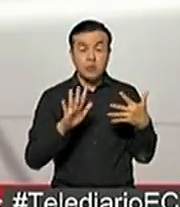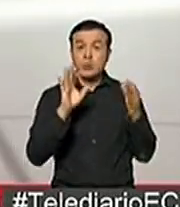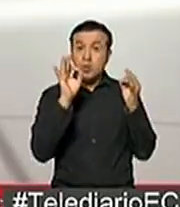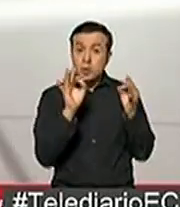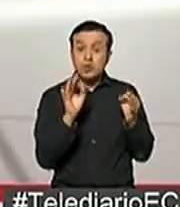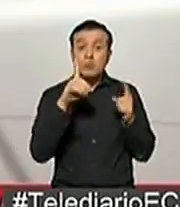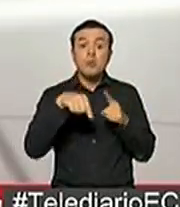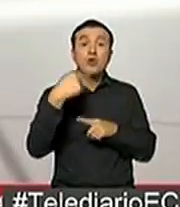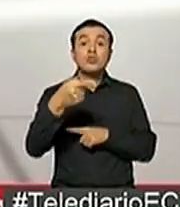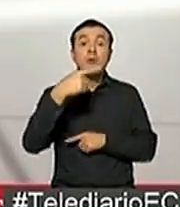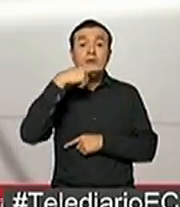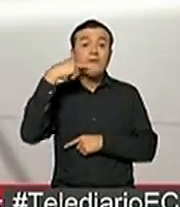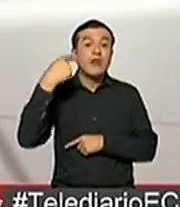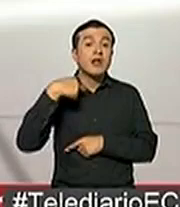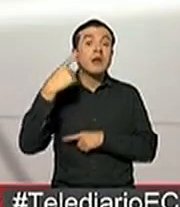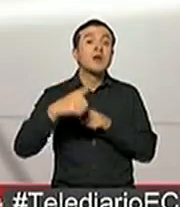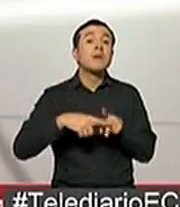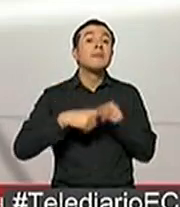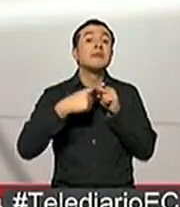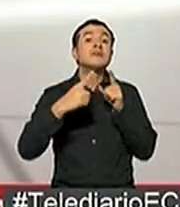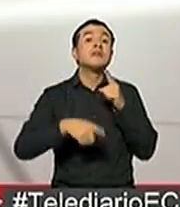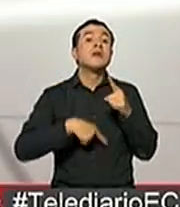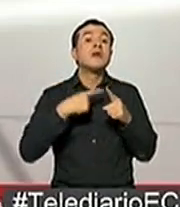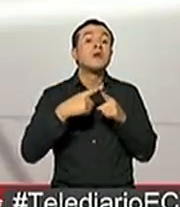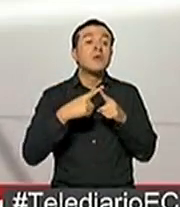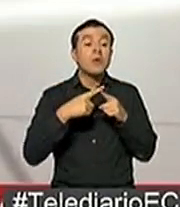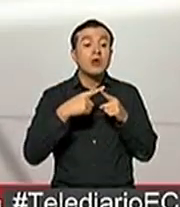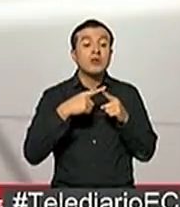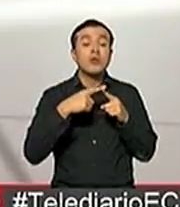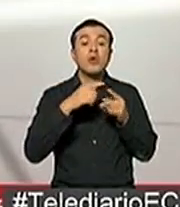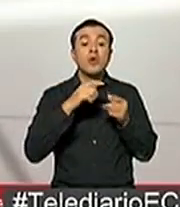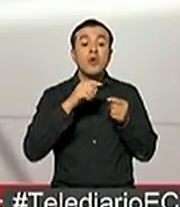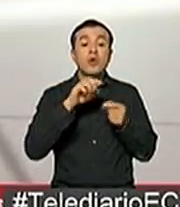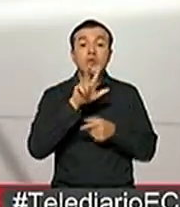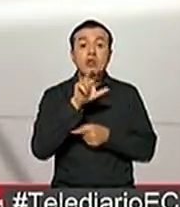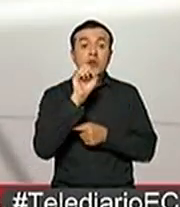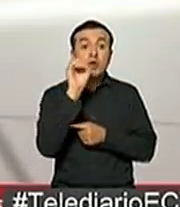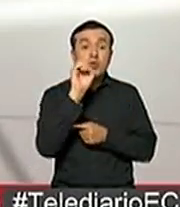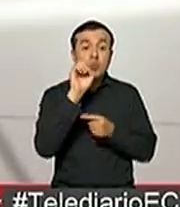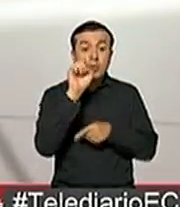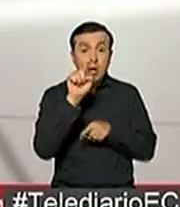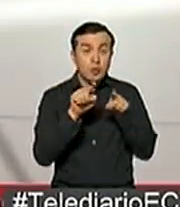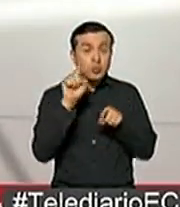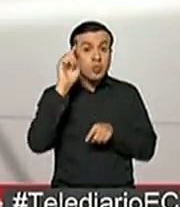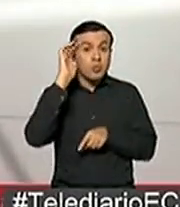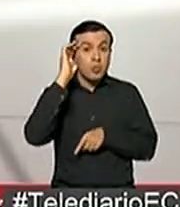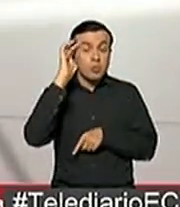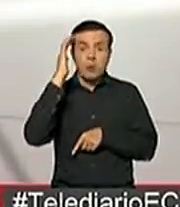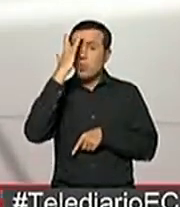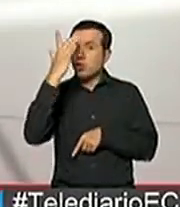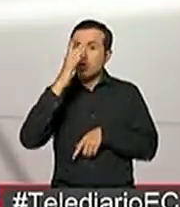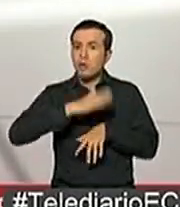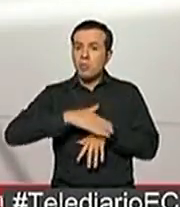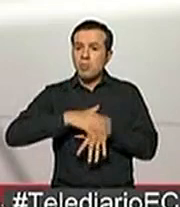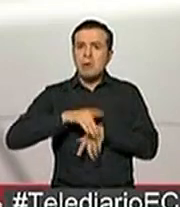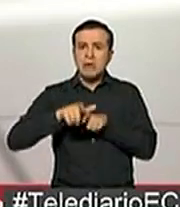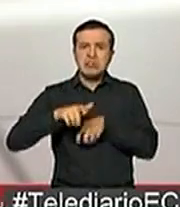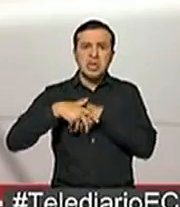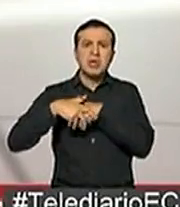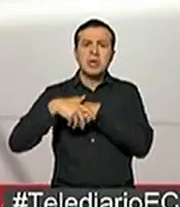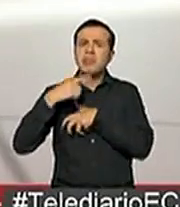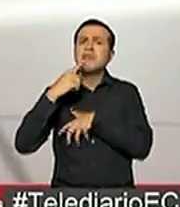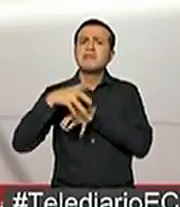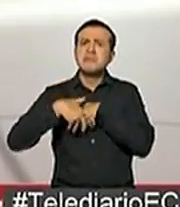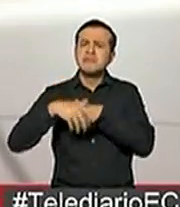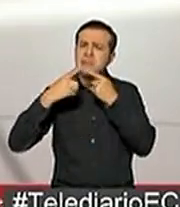al próximo feriado que ya arranca a inicios de mes y también la posición y la preocupación que existe por parte de los representantes de este sector frente